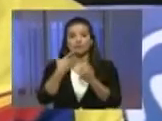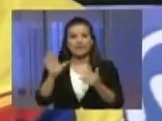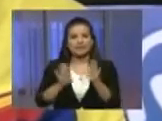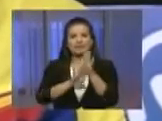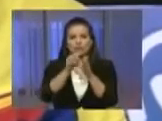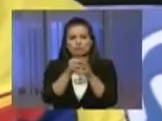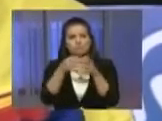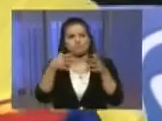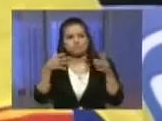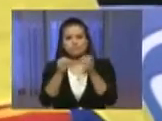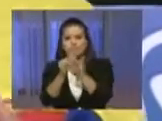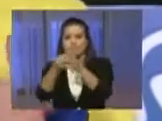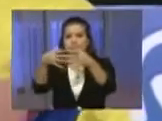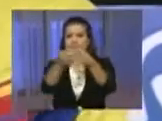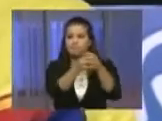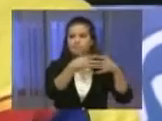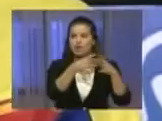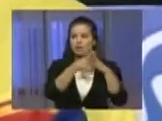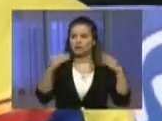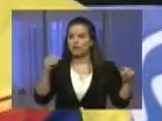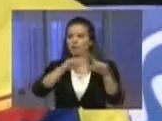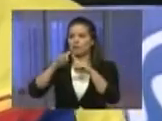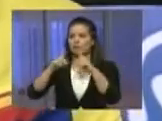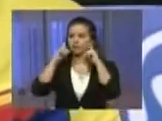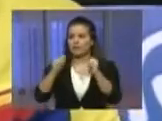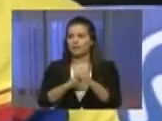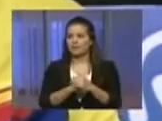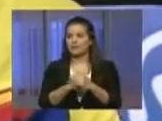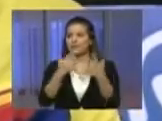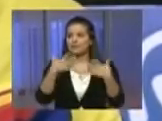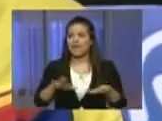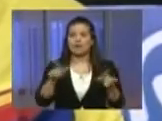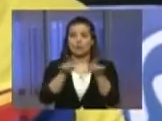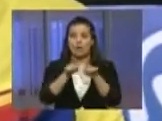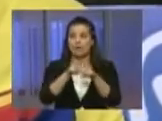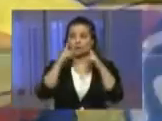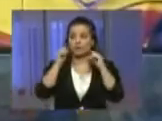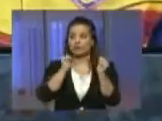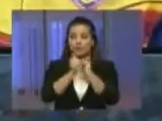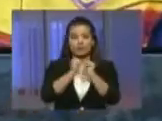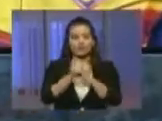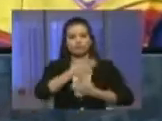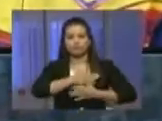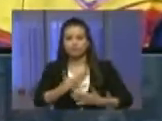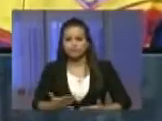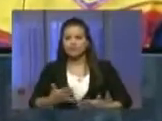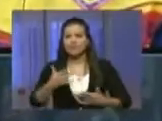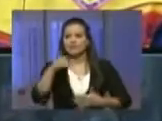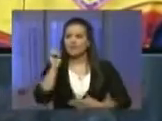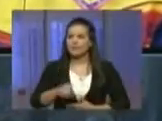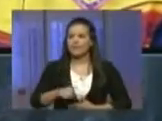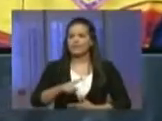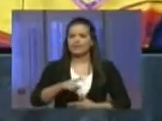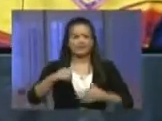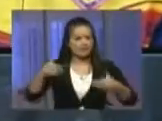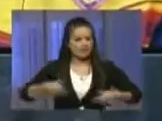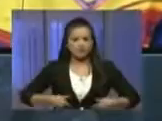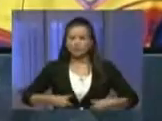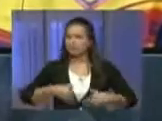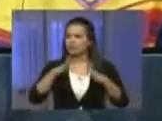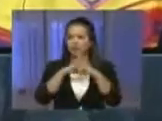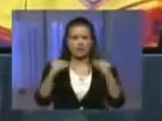nosotros estamos participando nuestros atletas están entregando lo mejor presidente están dando al máximo de sus